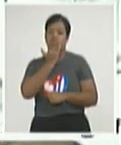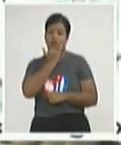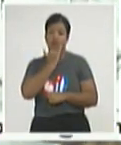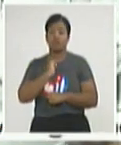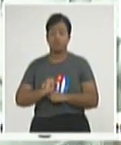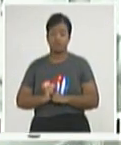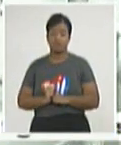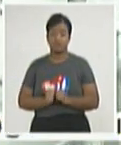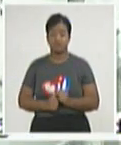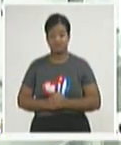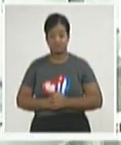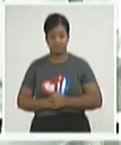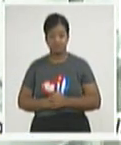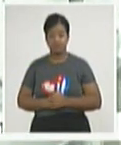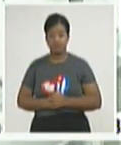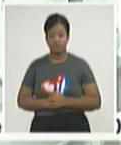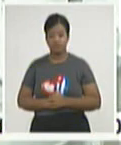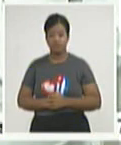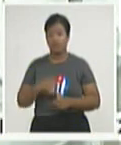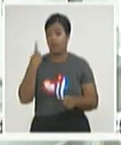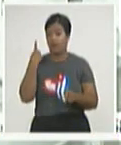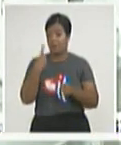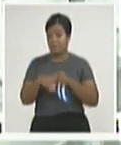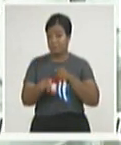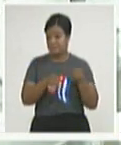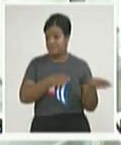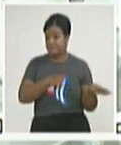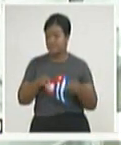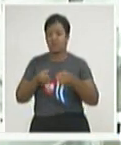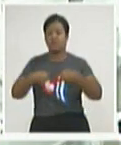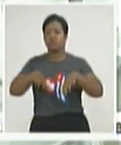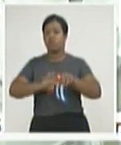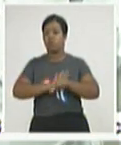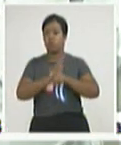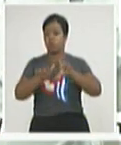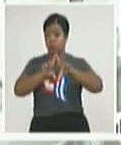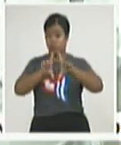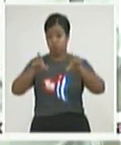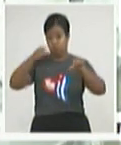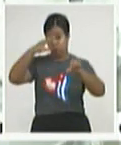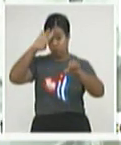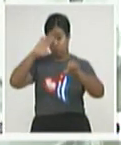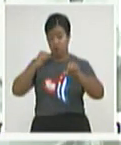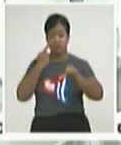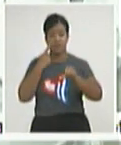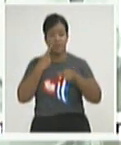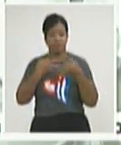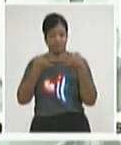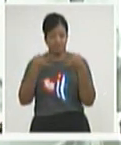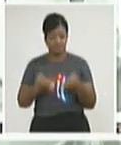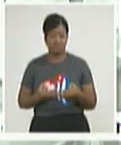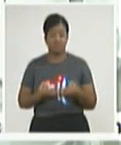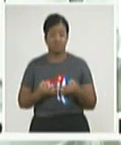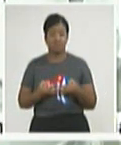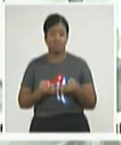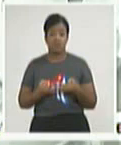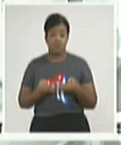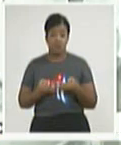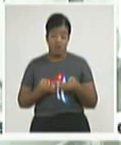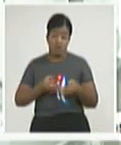muchos aspectos. Por otro lado, la situación de la pandemia de la COVID-19, muy específicamente en nuestro